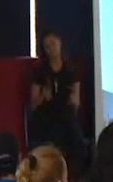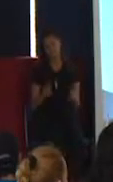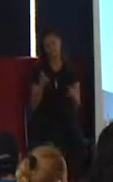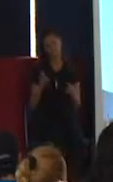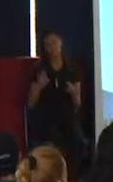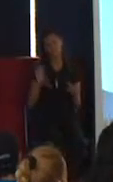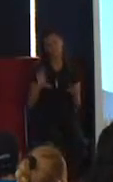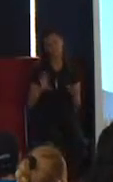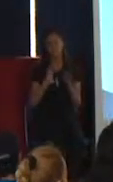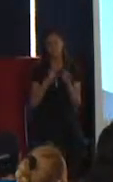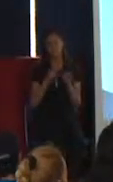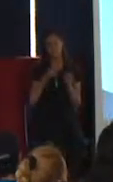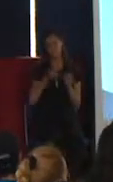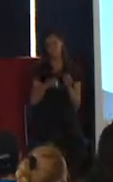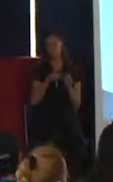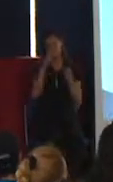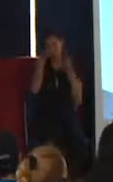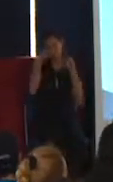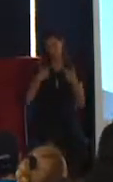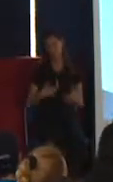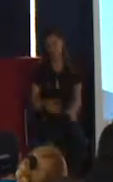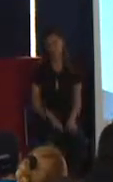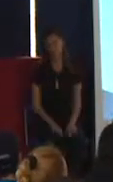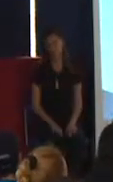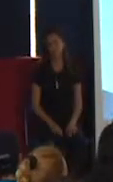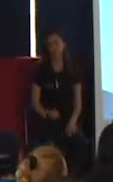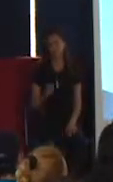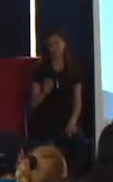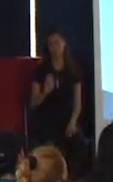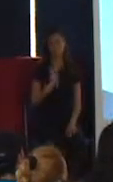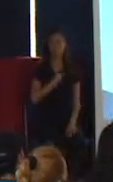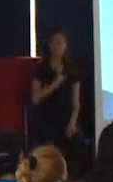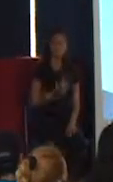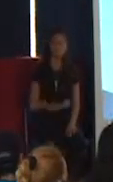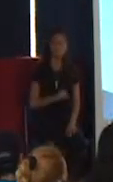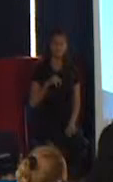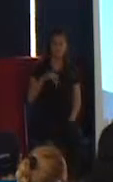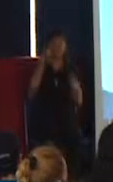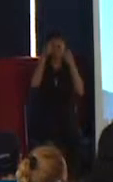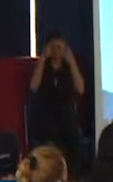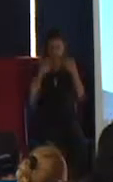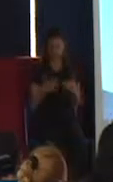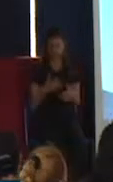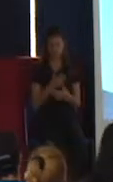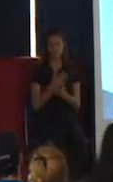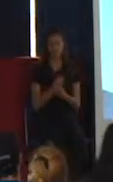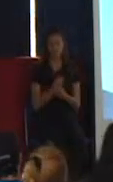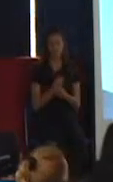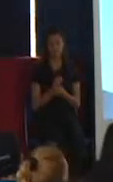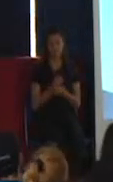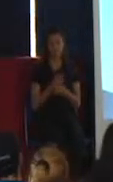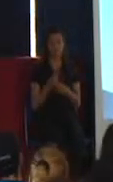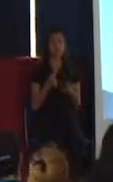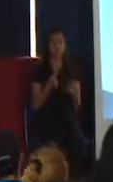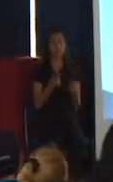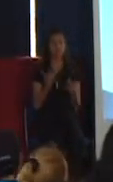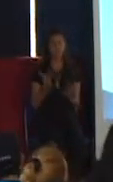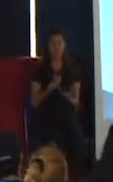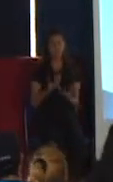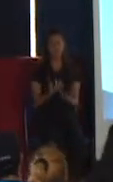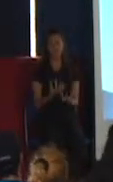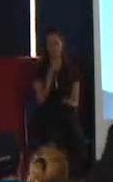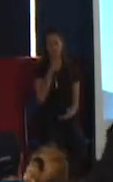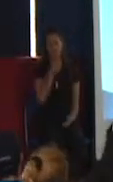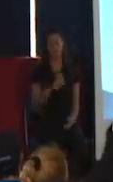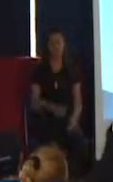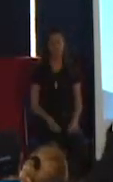en concordancia con ese Estado, ¿sí? Desafortunadamente nuestro Estado no es tan rápido como quisiéramos en